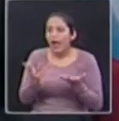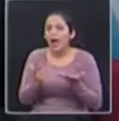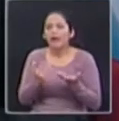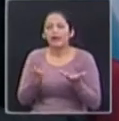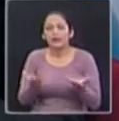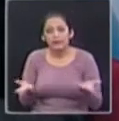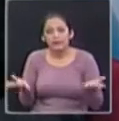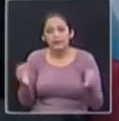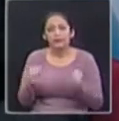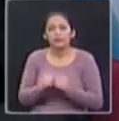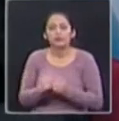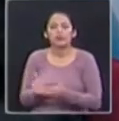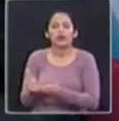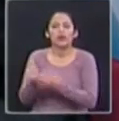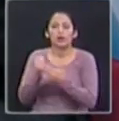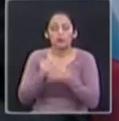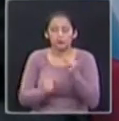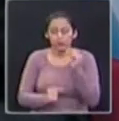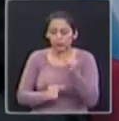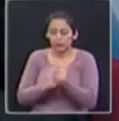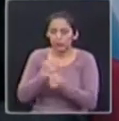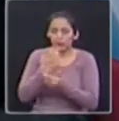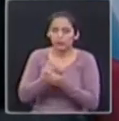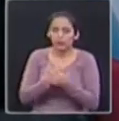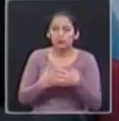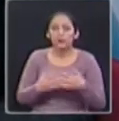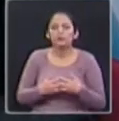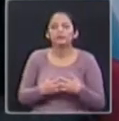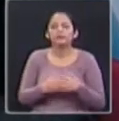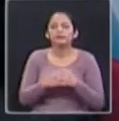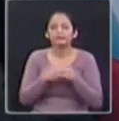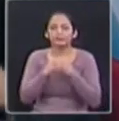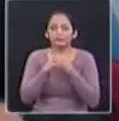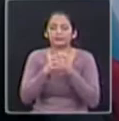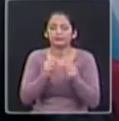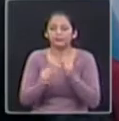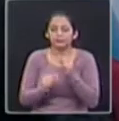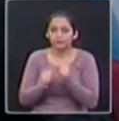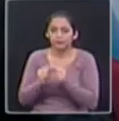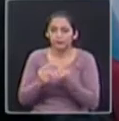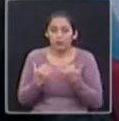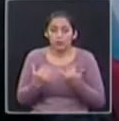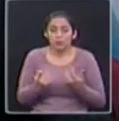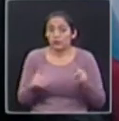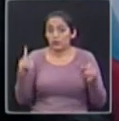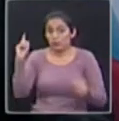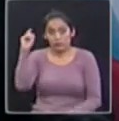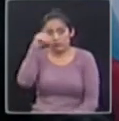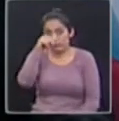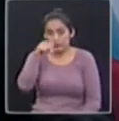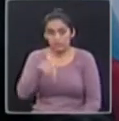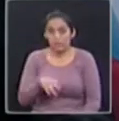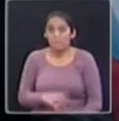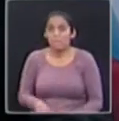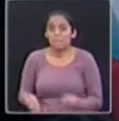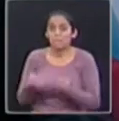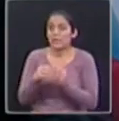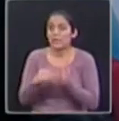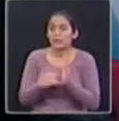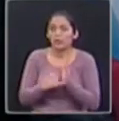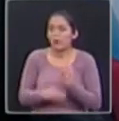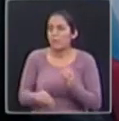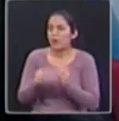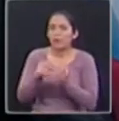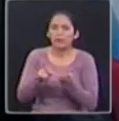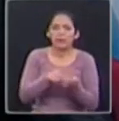agrava la situación recesiva más impuestos de una circunstancia de debilidad económica como la que estamos viviendo es demorar una salida hacia un